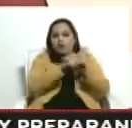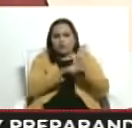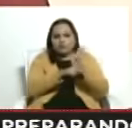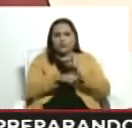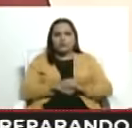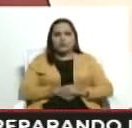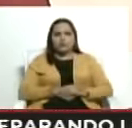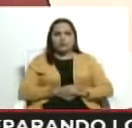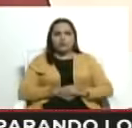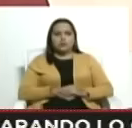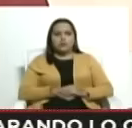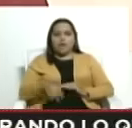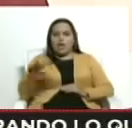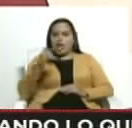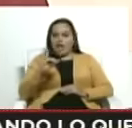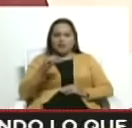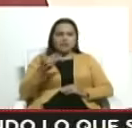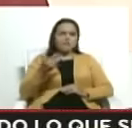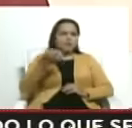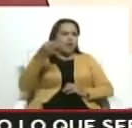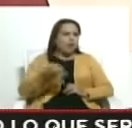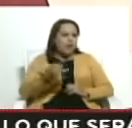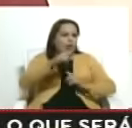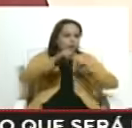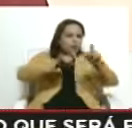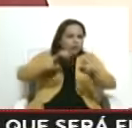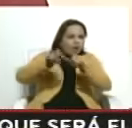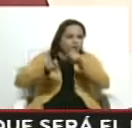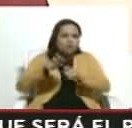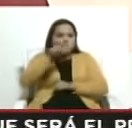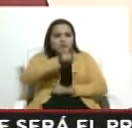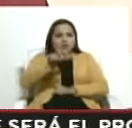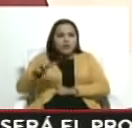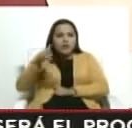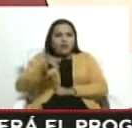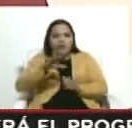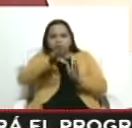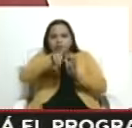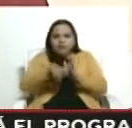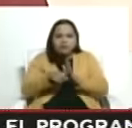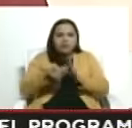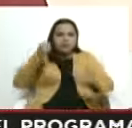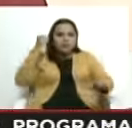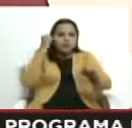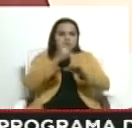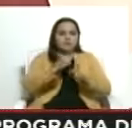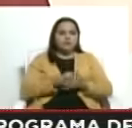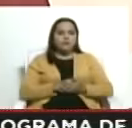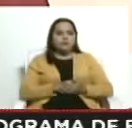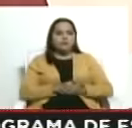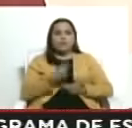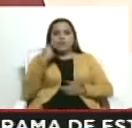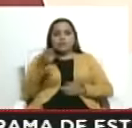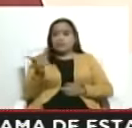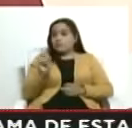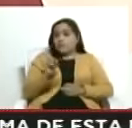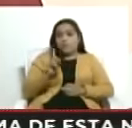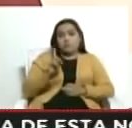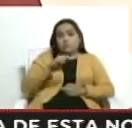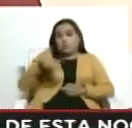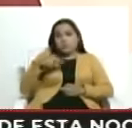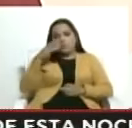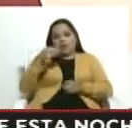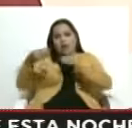encuesta entre los delincuentes que han cometido delitos, asesinatos, robos, y dicen, no estamos de acuerdo con esa